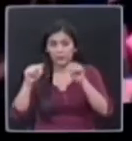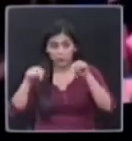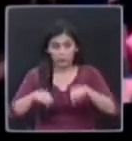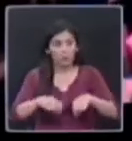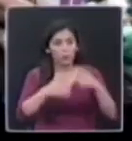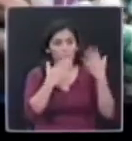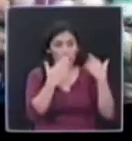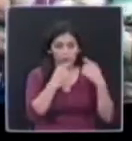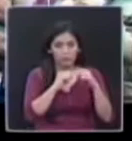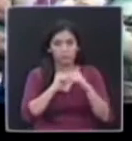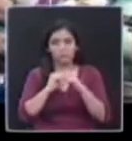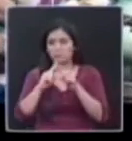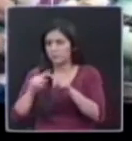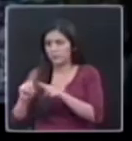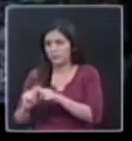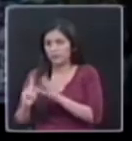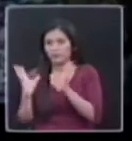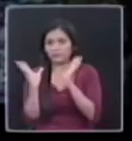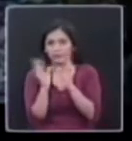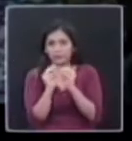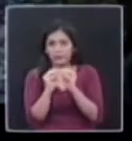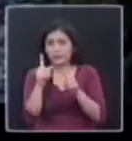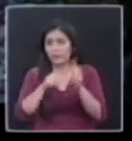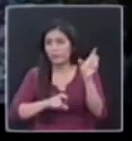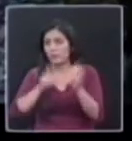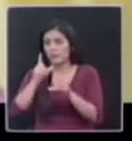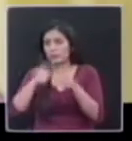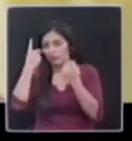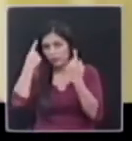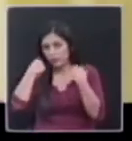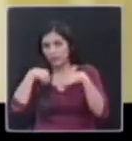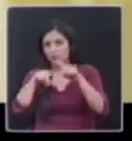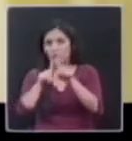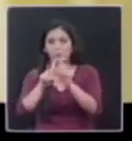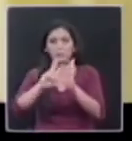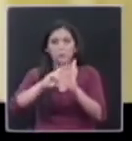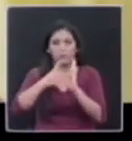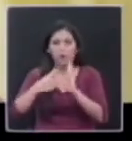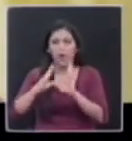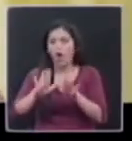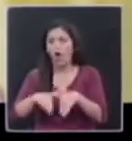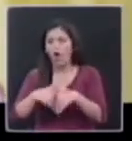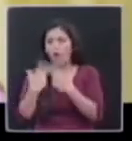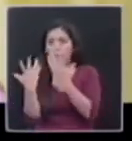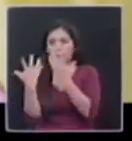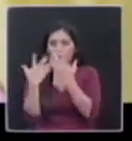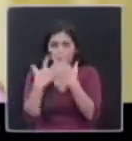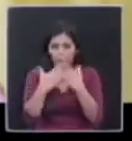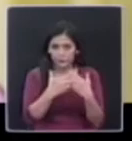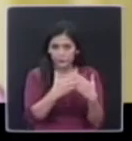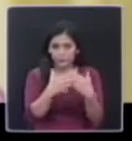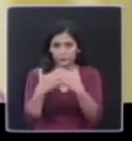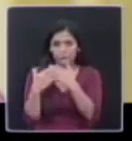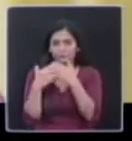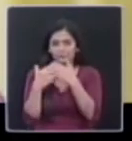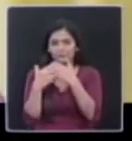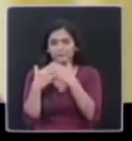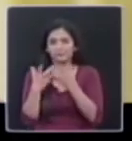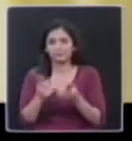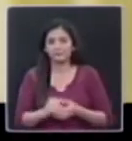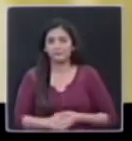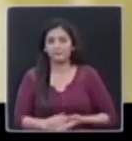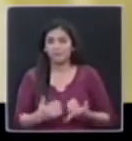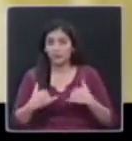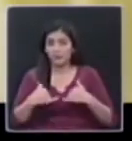esto hace que existan nuevas alianzas tecnológicas, que Microsoft muestre sus herramientas y FIDAL cuente cómo logró ser más